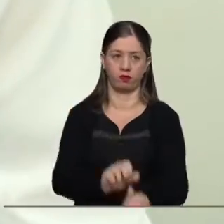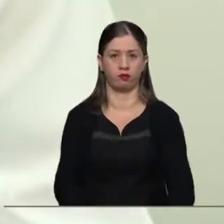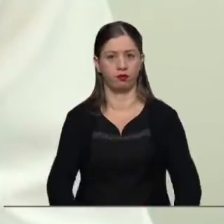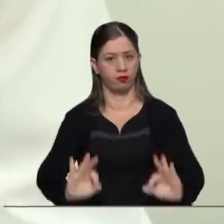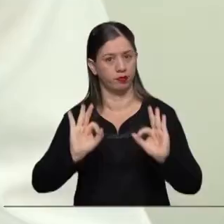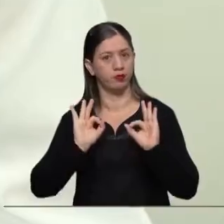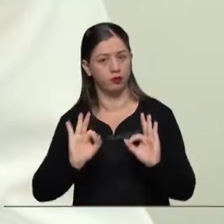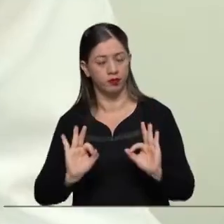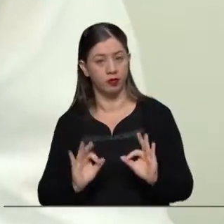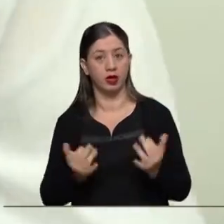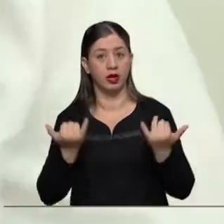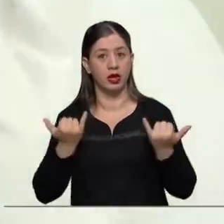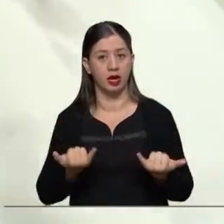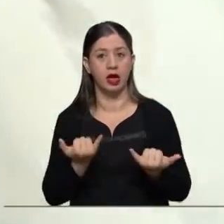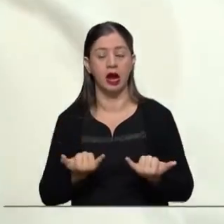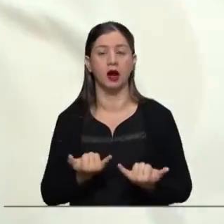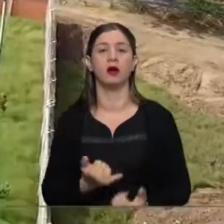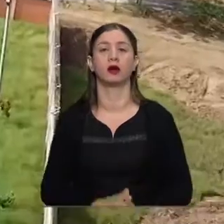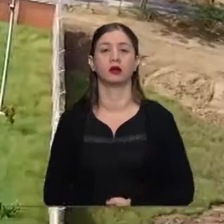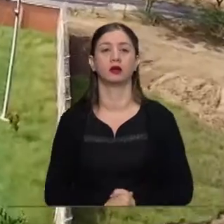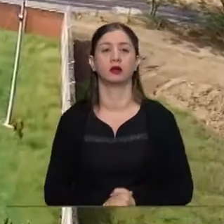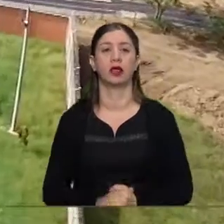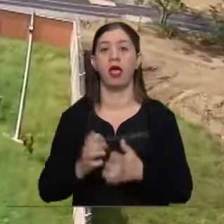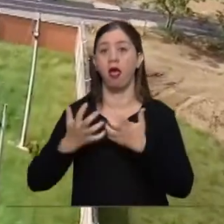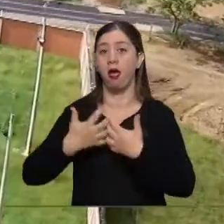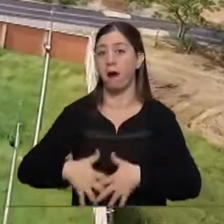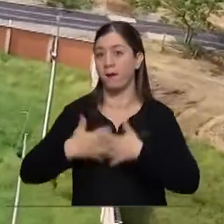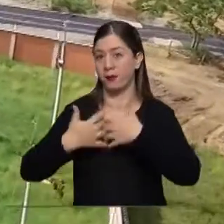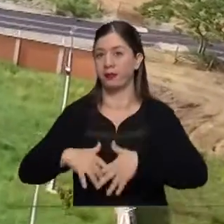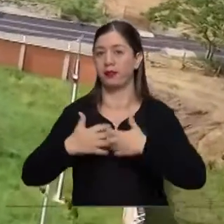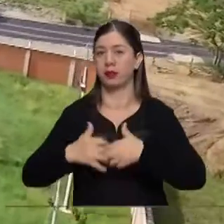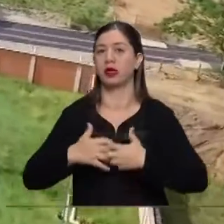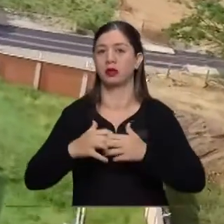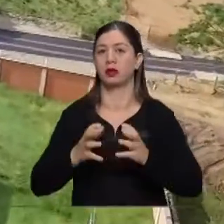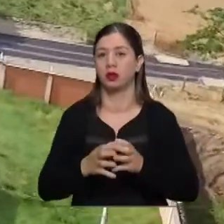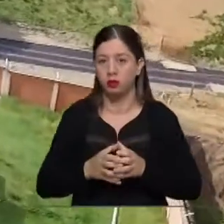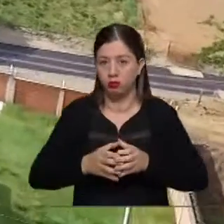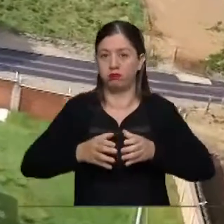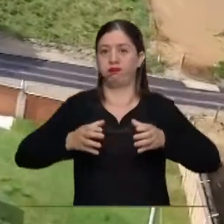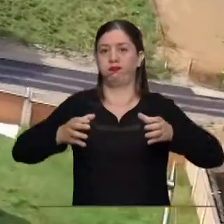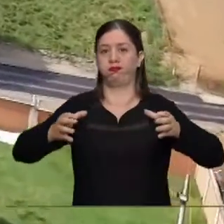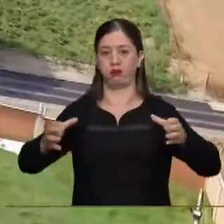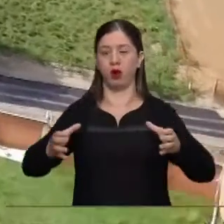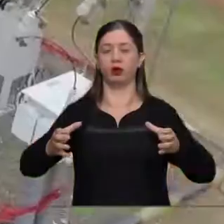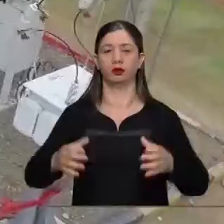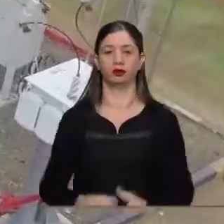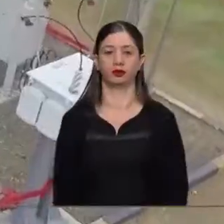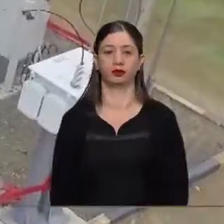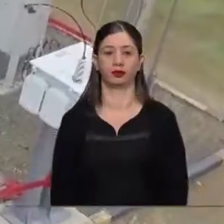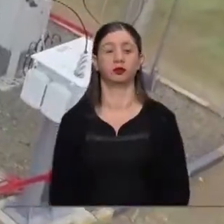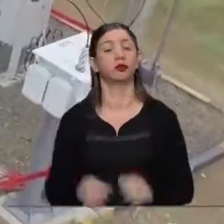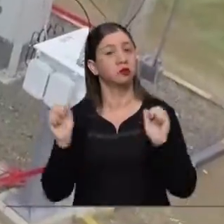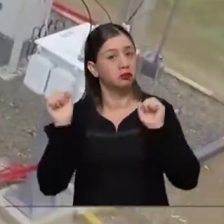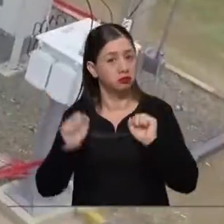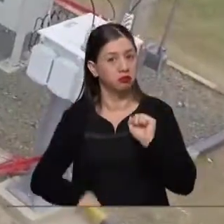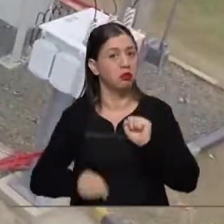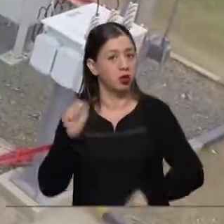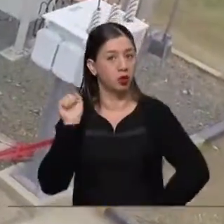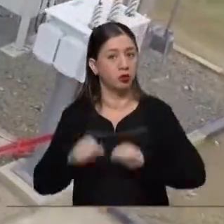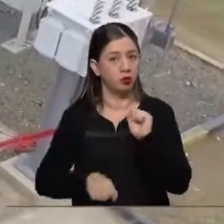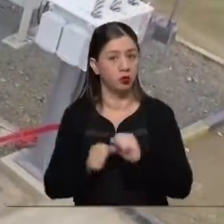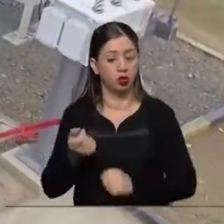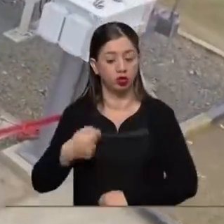a la nación y es el momento para que esta empresa se convierta en un grupo empresarial. Las posibilidades están sobre la mesa. En